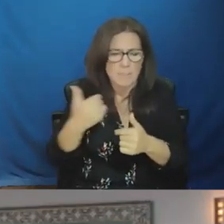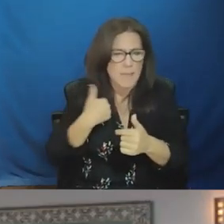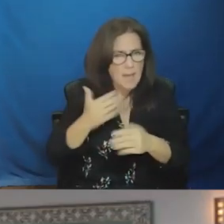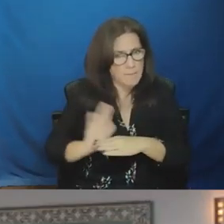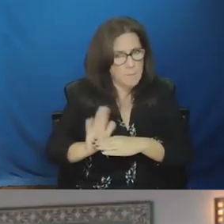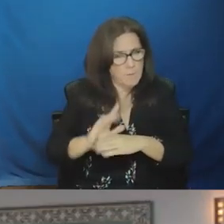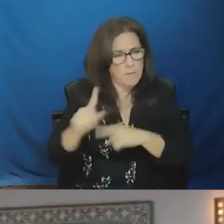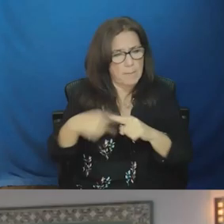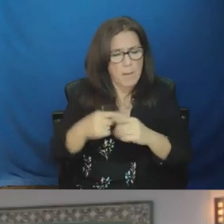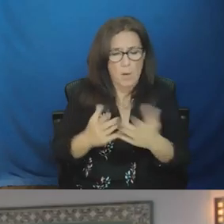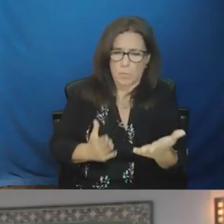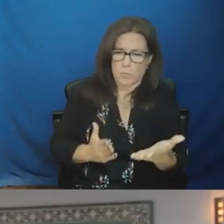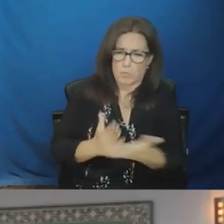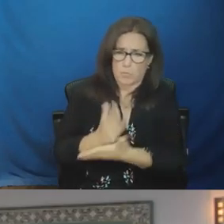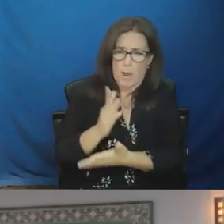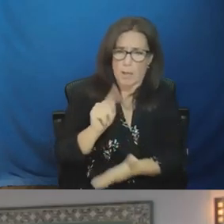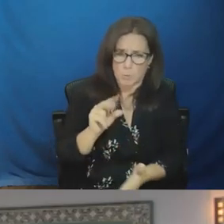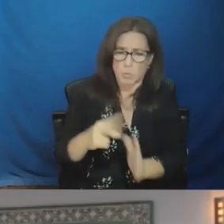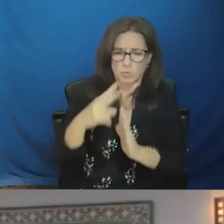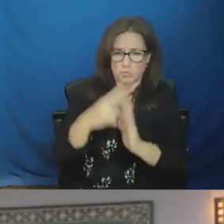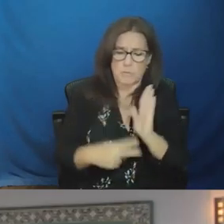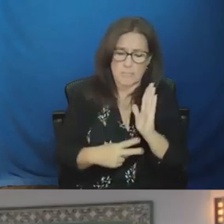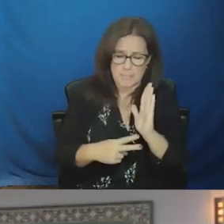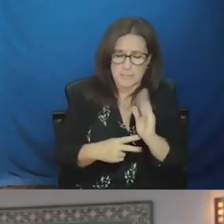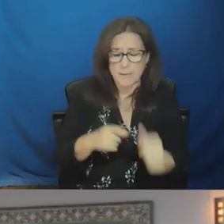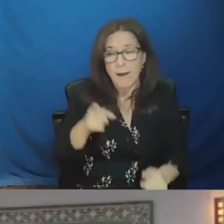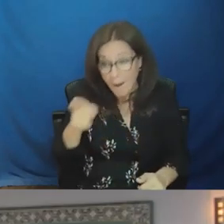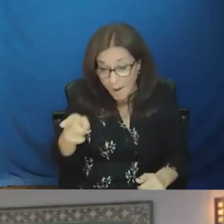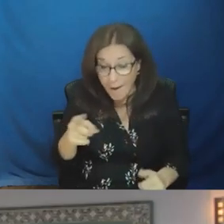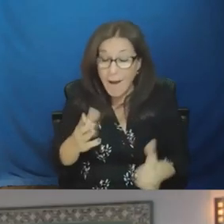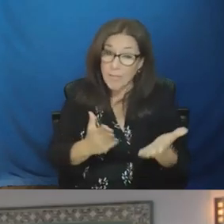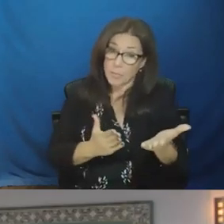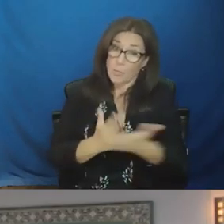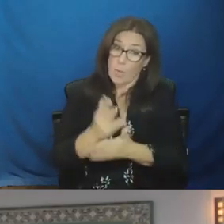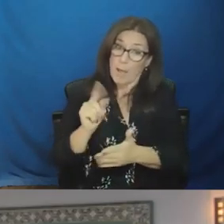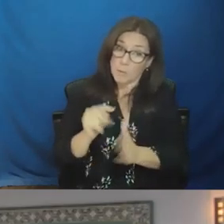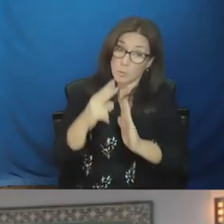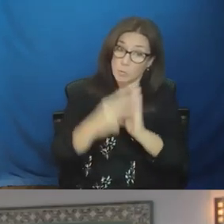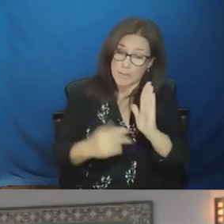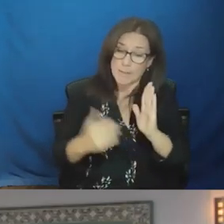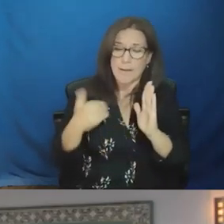auckland el derecho de lectura es